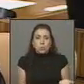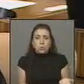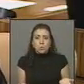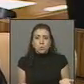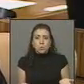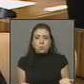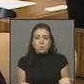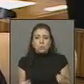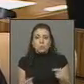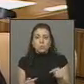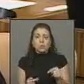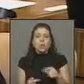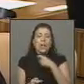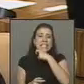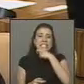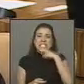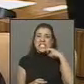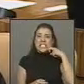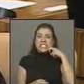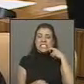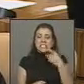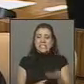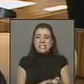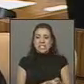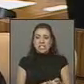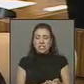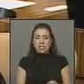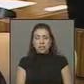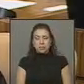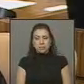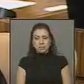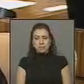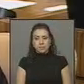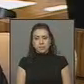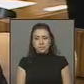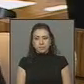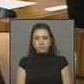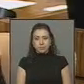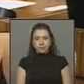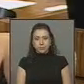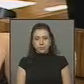grave escasez hídrica en nuestra zona. He dicho, señor Presidente. Gracias.